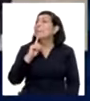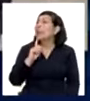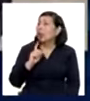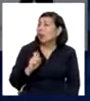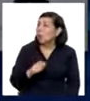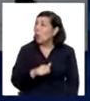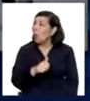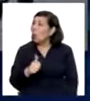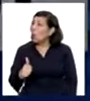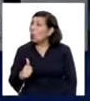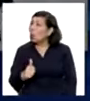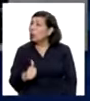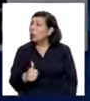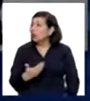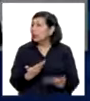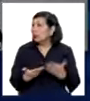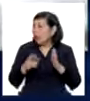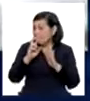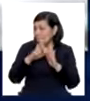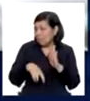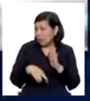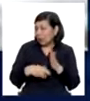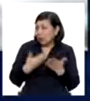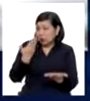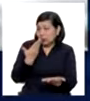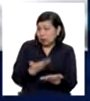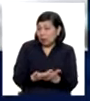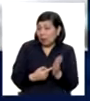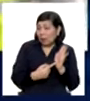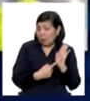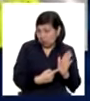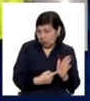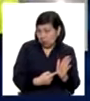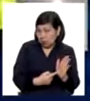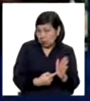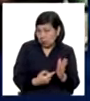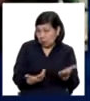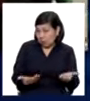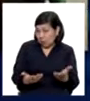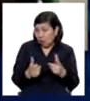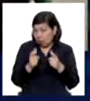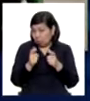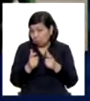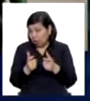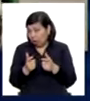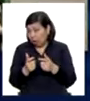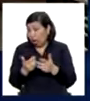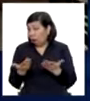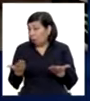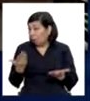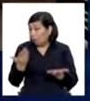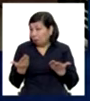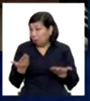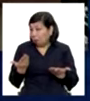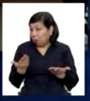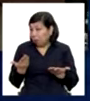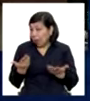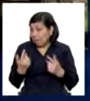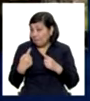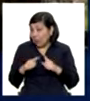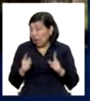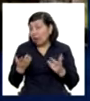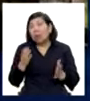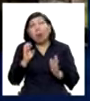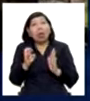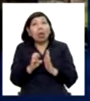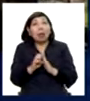justamente, estas piezas o programas o planteamientos que ellos presentan, ¿tienen que ser vigentes o tienen que ser vigentes? Me